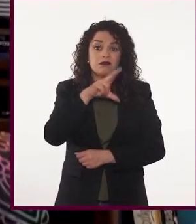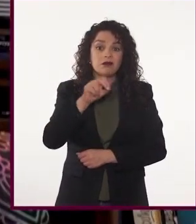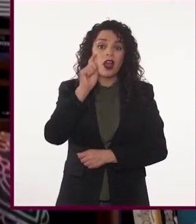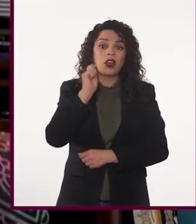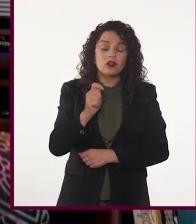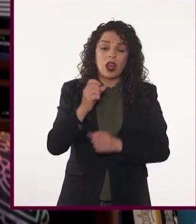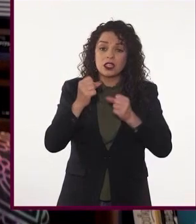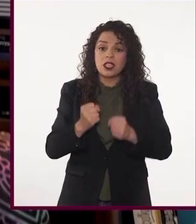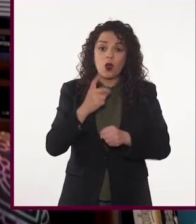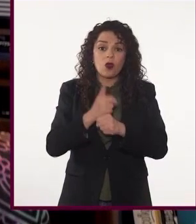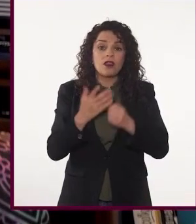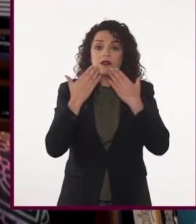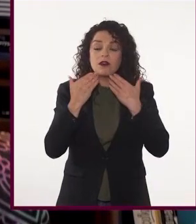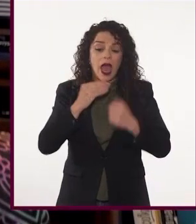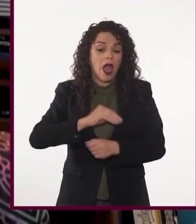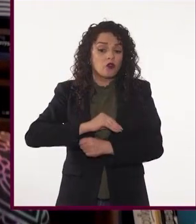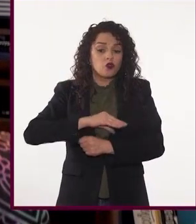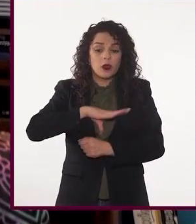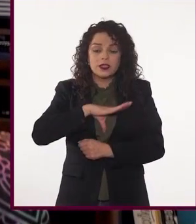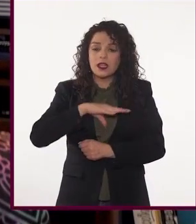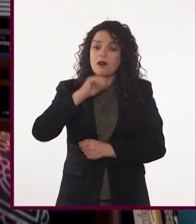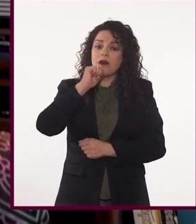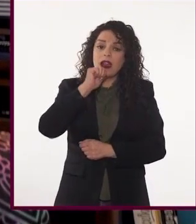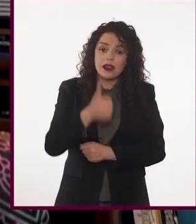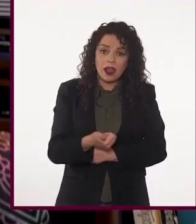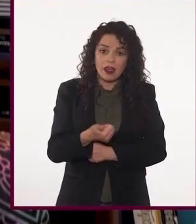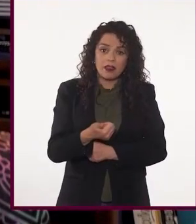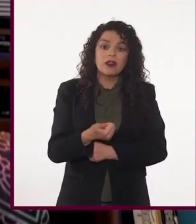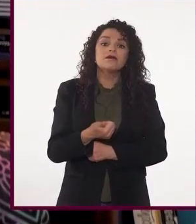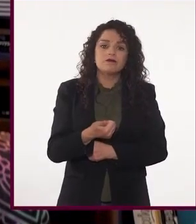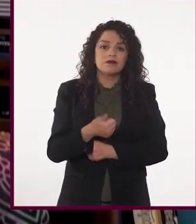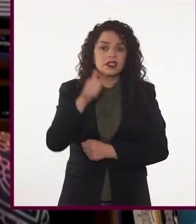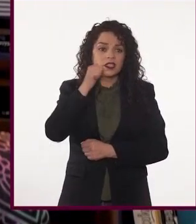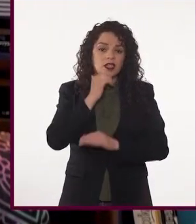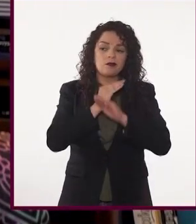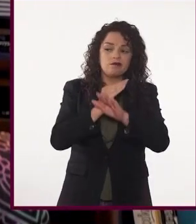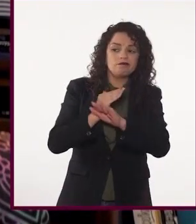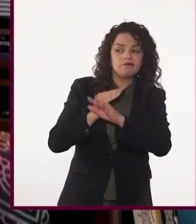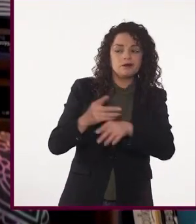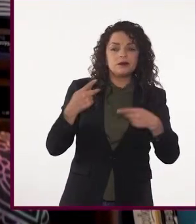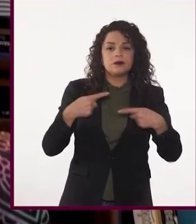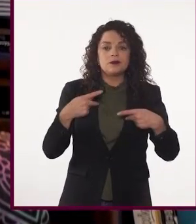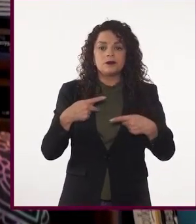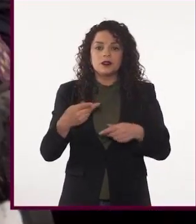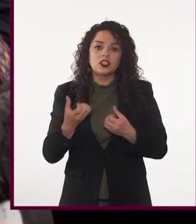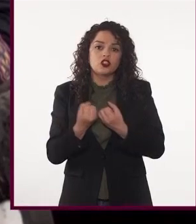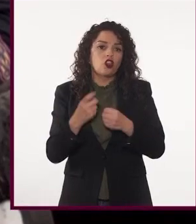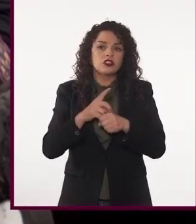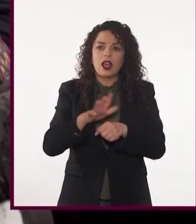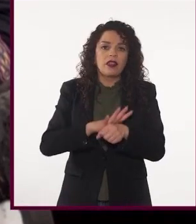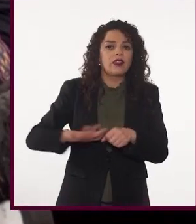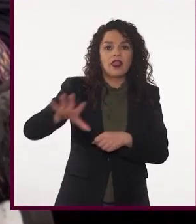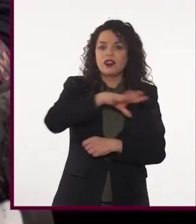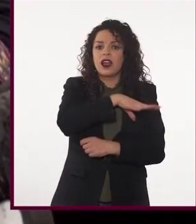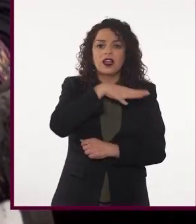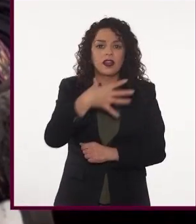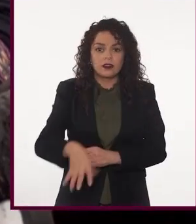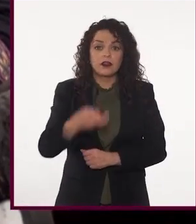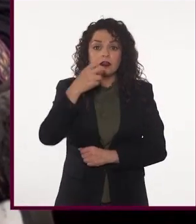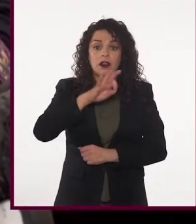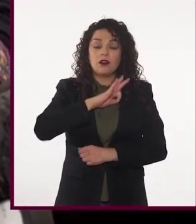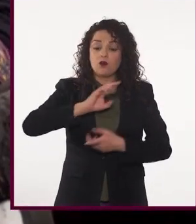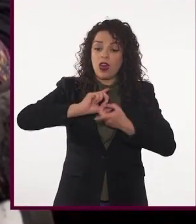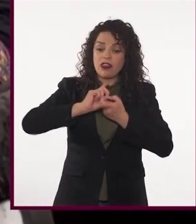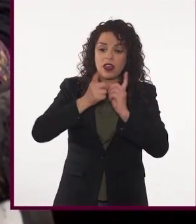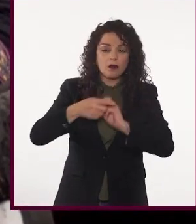nuestra autoestima, nuestra seguridad en nosotras mismas y nos hace recelosas de la sociedad en general. Esto a su vez se puede convertir en